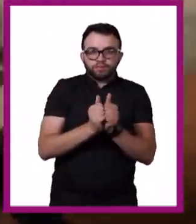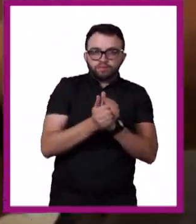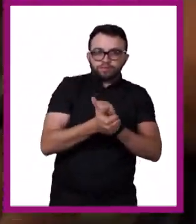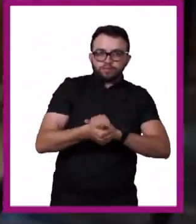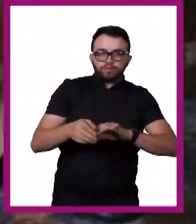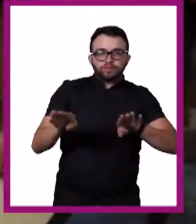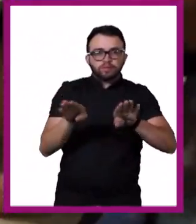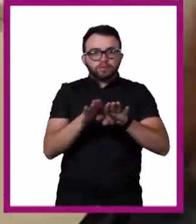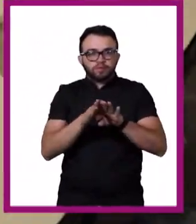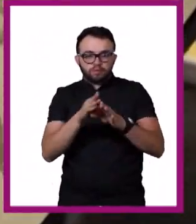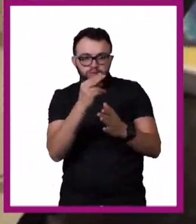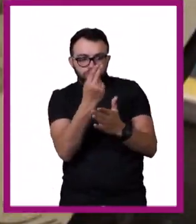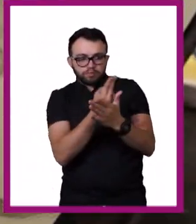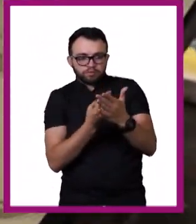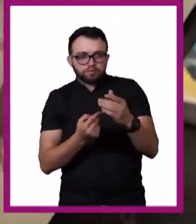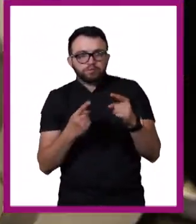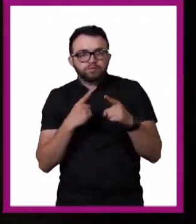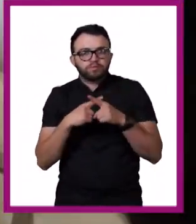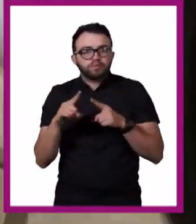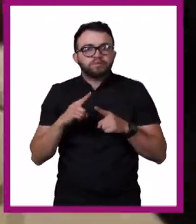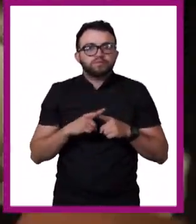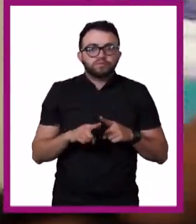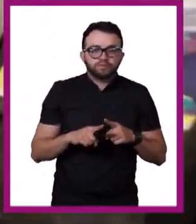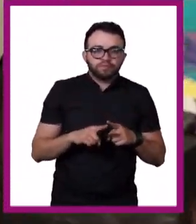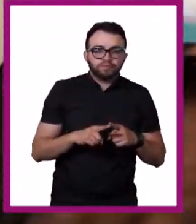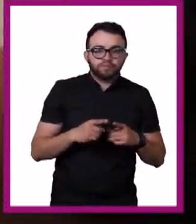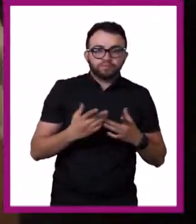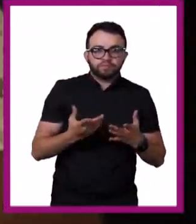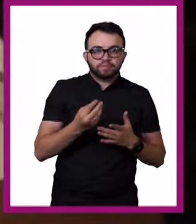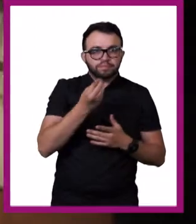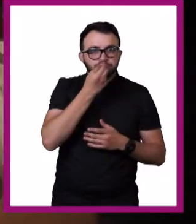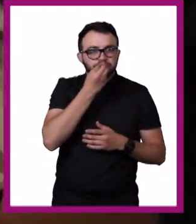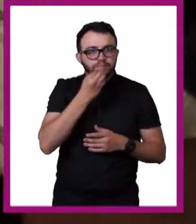un impulso con el otro y va creando una obra totalmente,